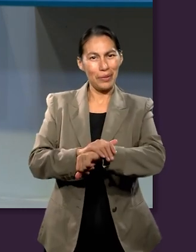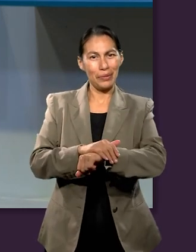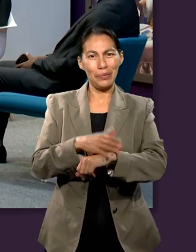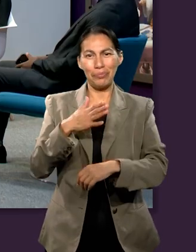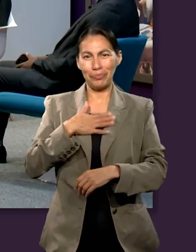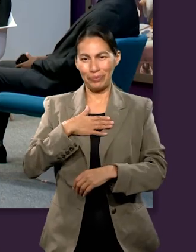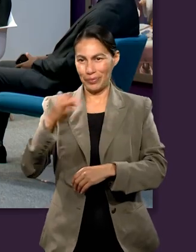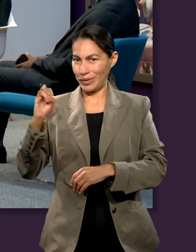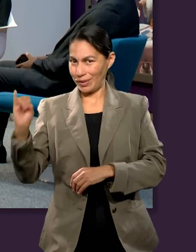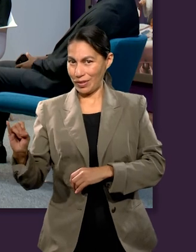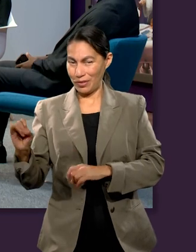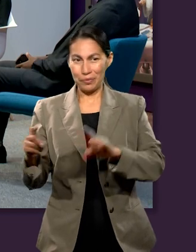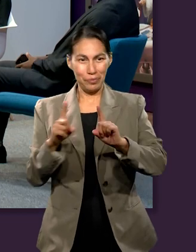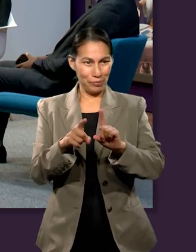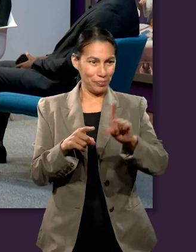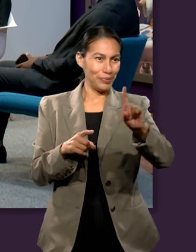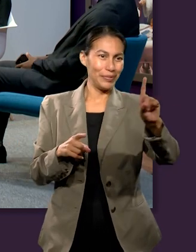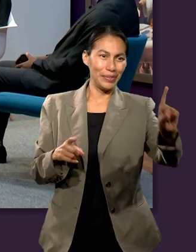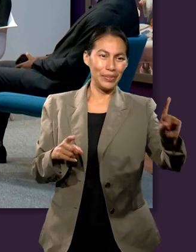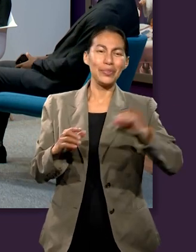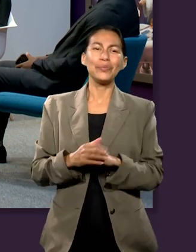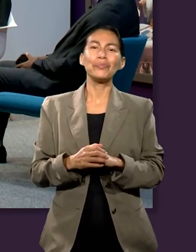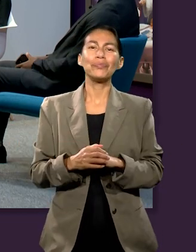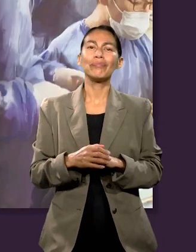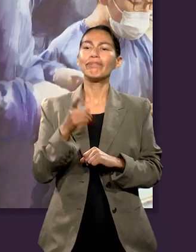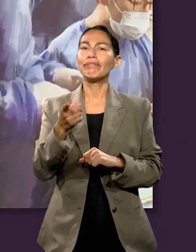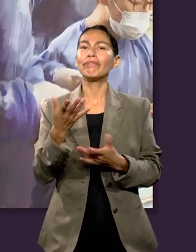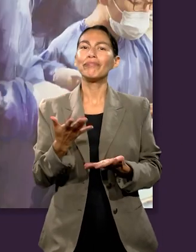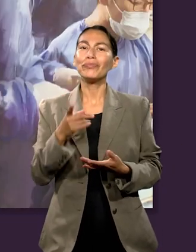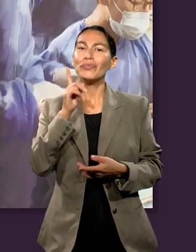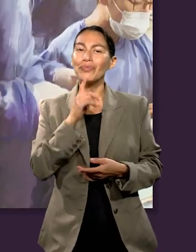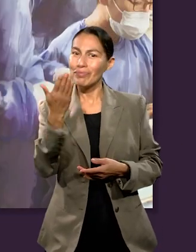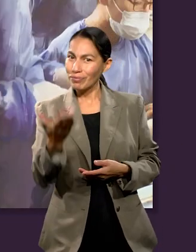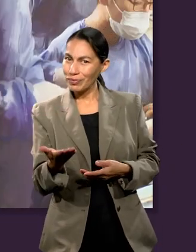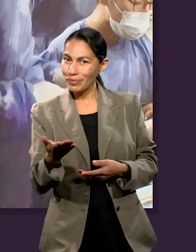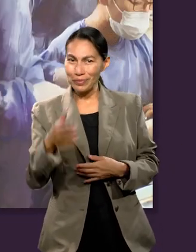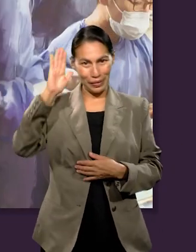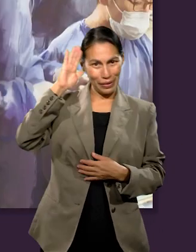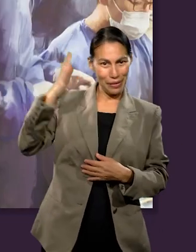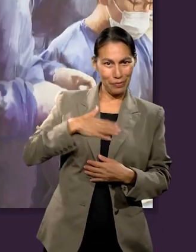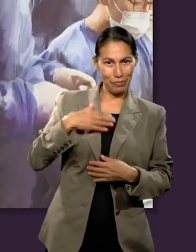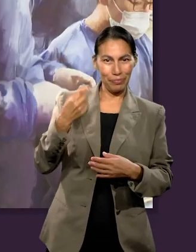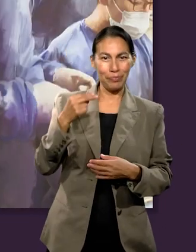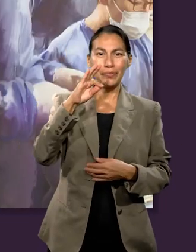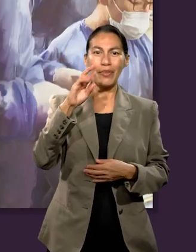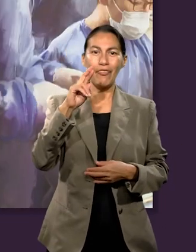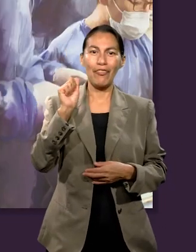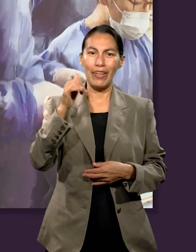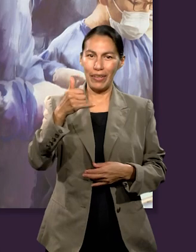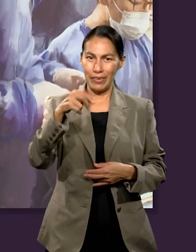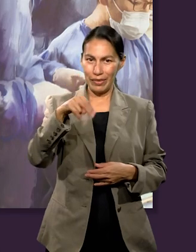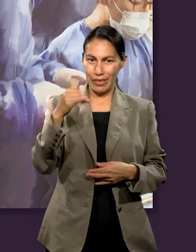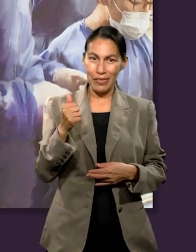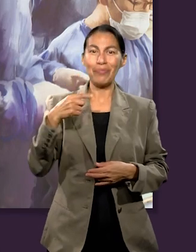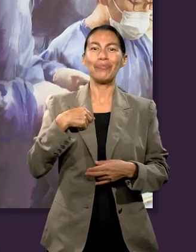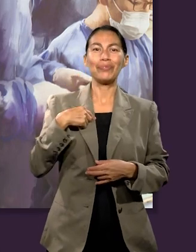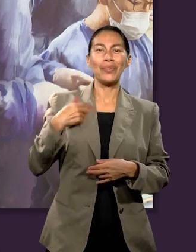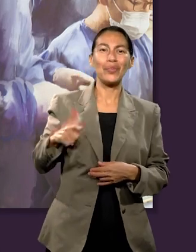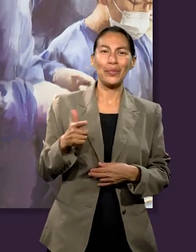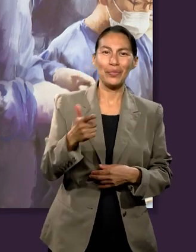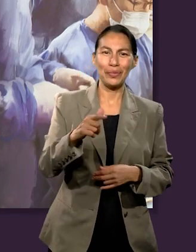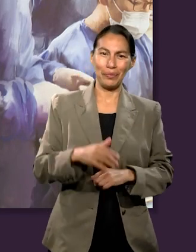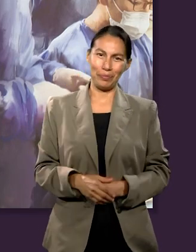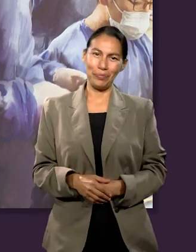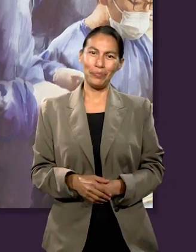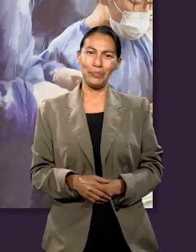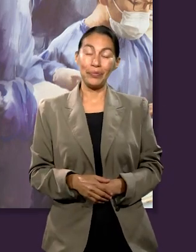bienvenida de mi lado izquierdo derecho sus pantallas se encuentra Hola Mi nombre es frannia brígido vengo de la ciudad de